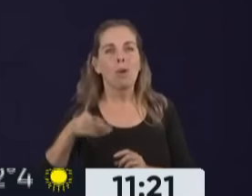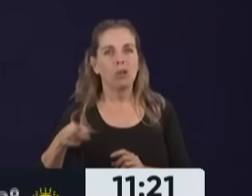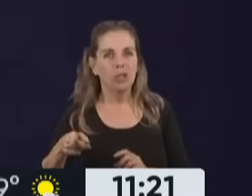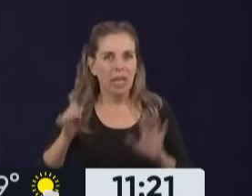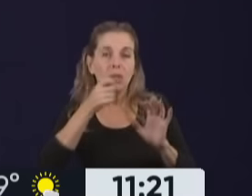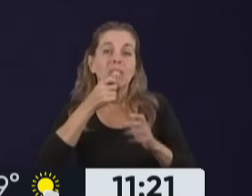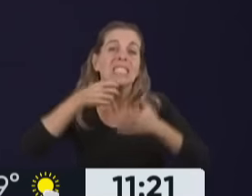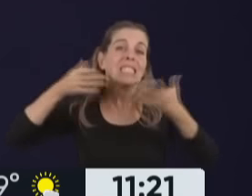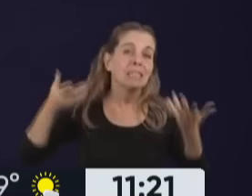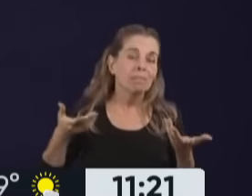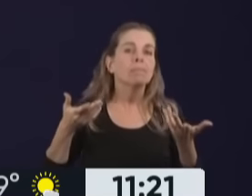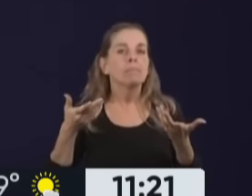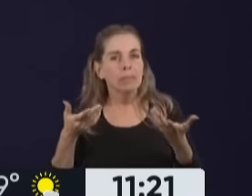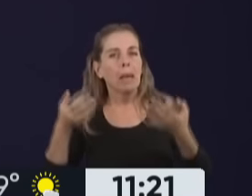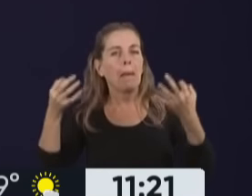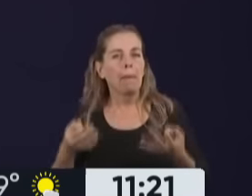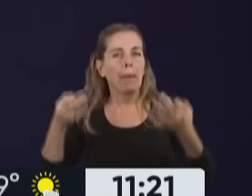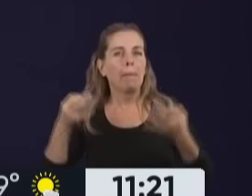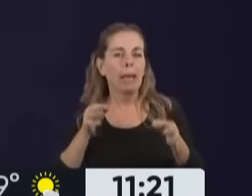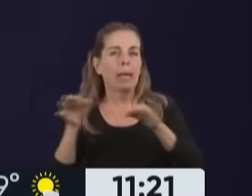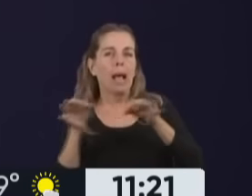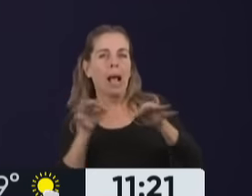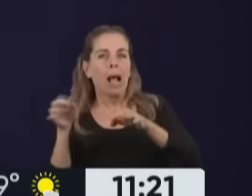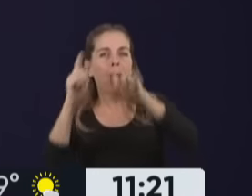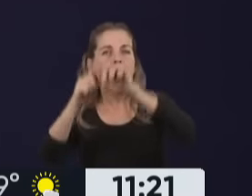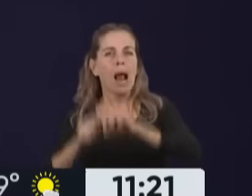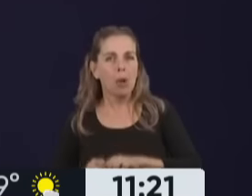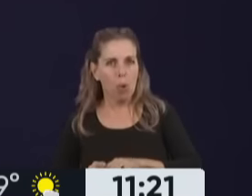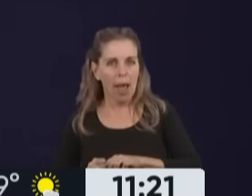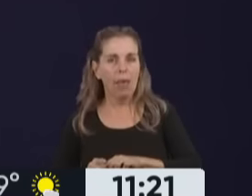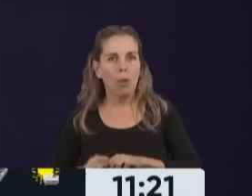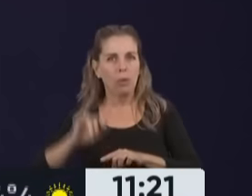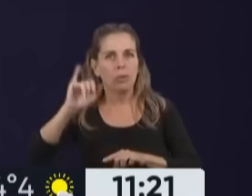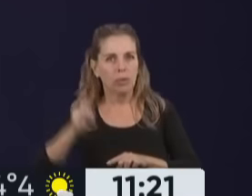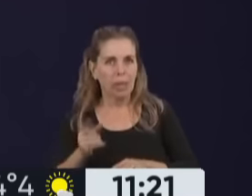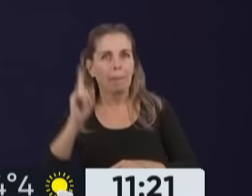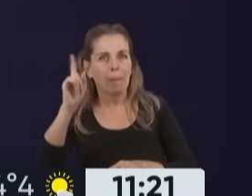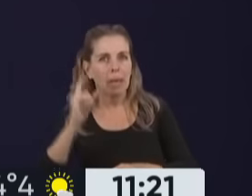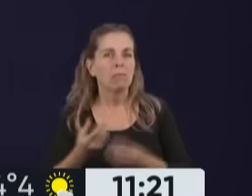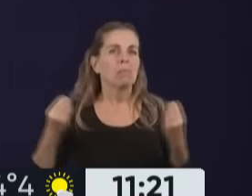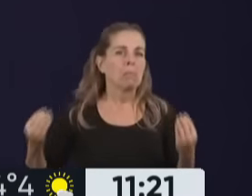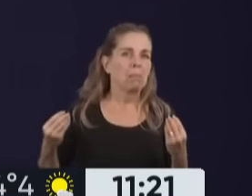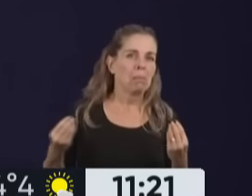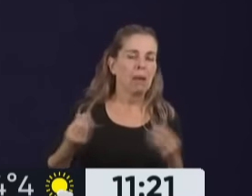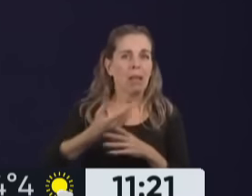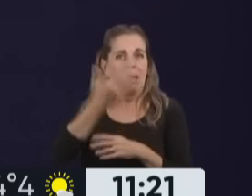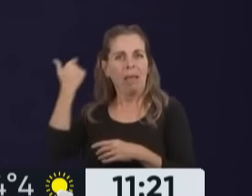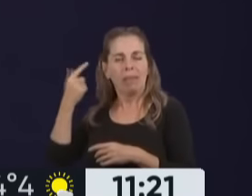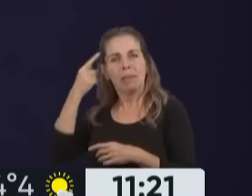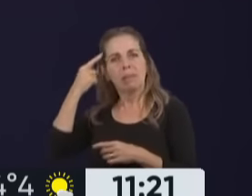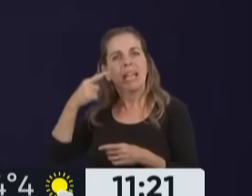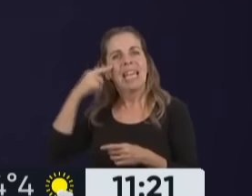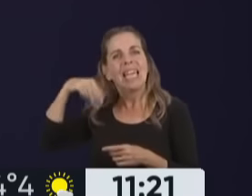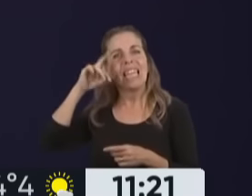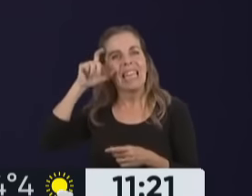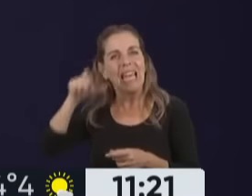si se quiere, estaba bien medido desde lo metodológico, pero no se toqueteaba el INDEC, lo que se toqueteaban eran